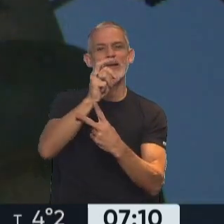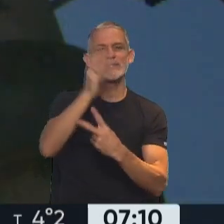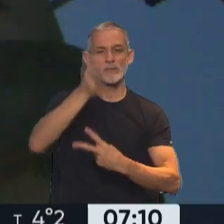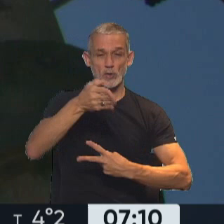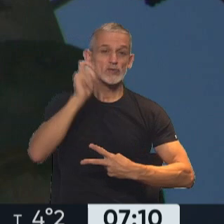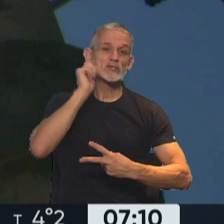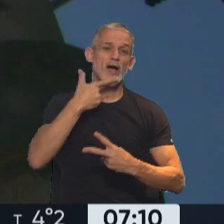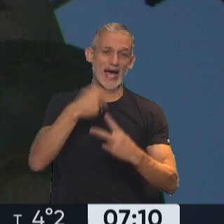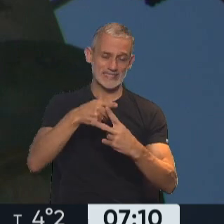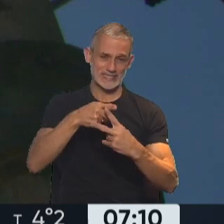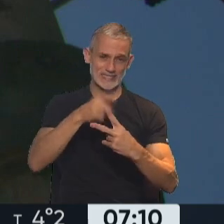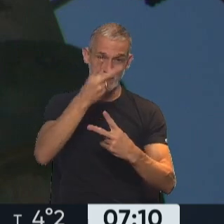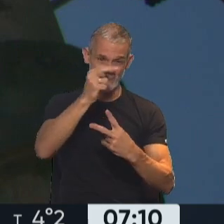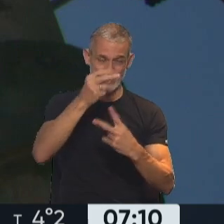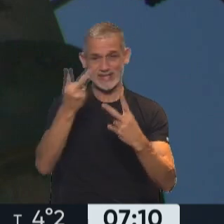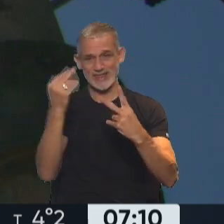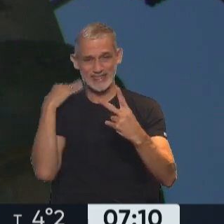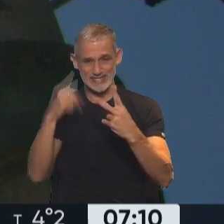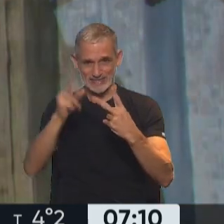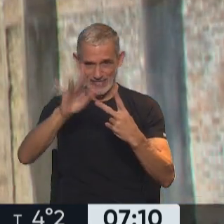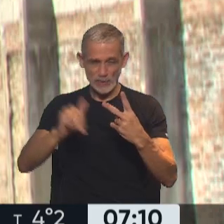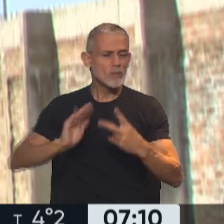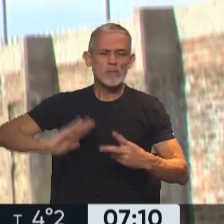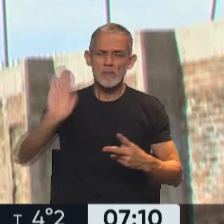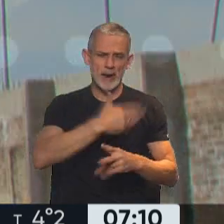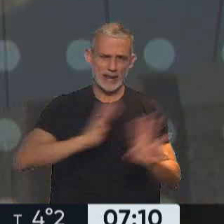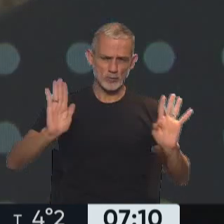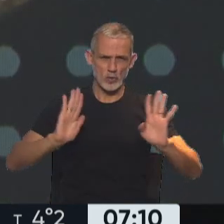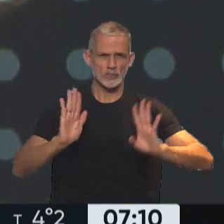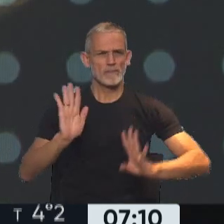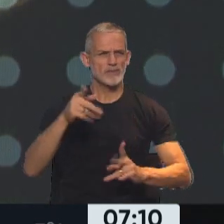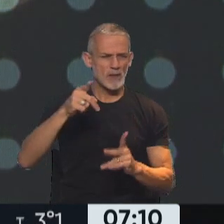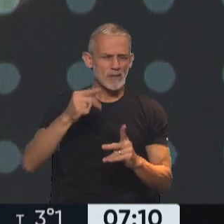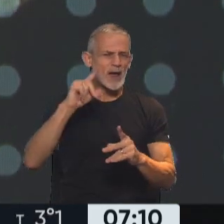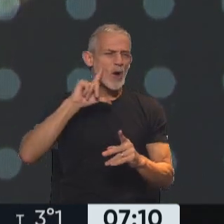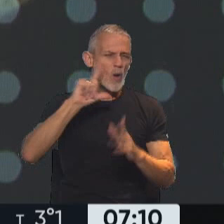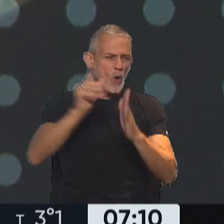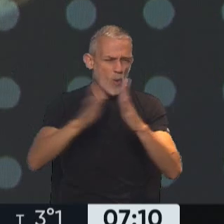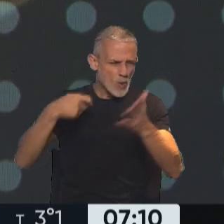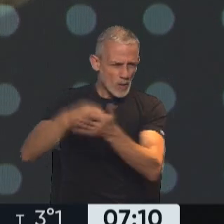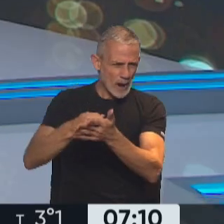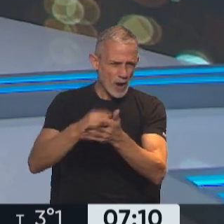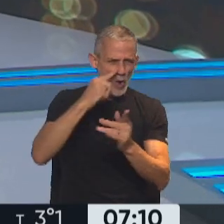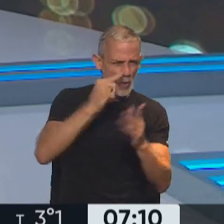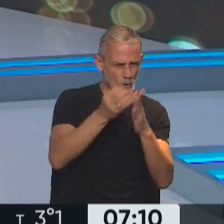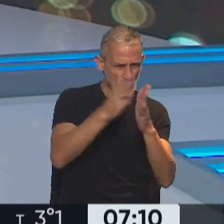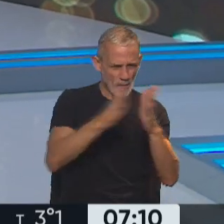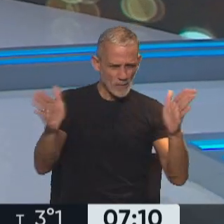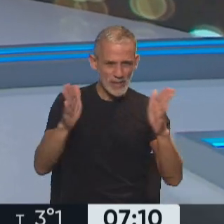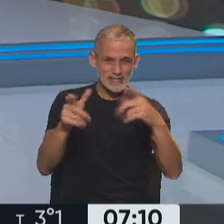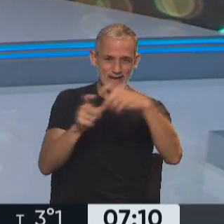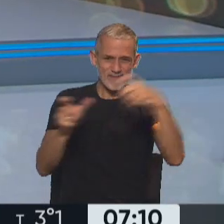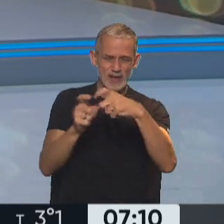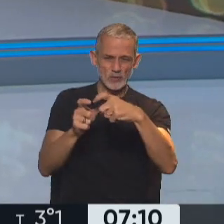el caso del gas. Eso es para toda la población, porque, a ver, a partir de julio lo pagaríamos. Ah, claro, sí, porque aumenta